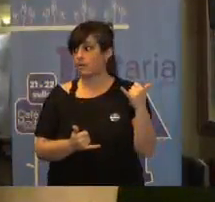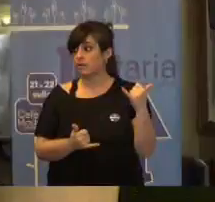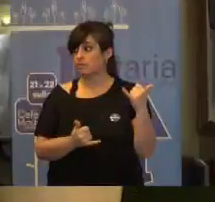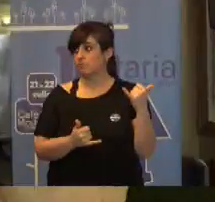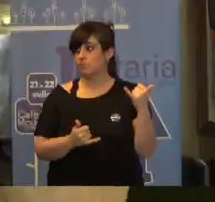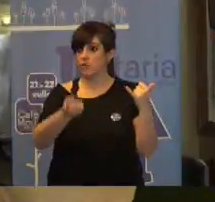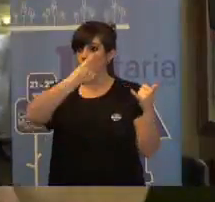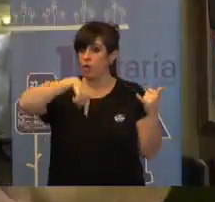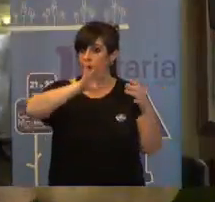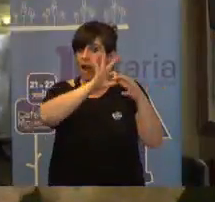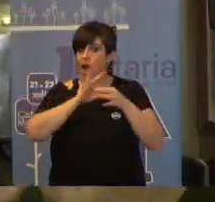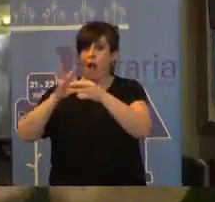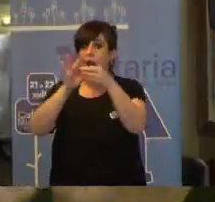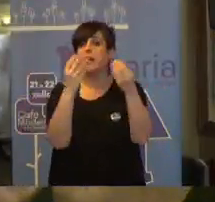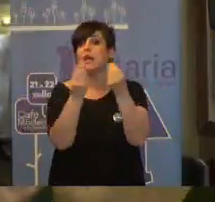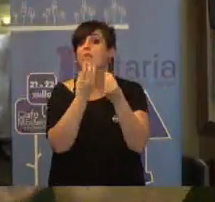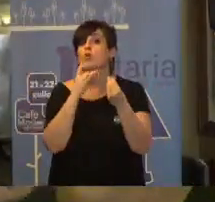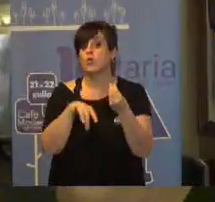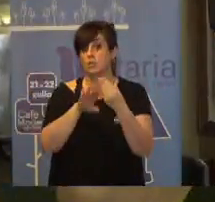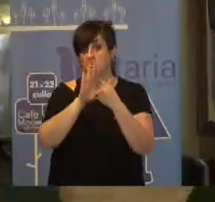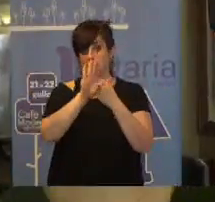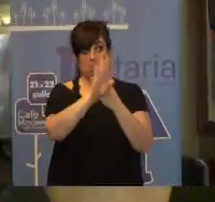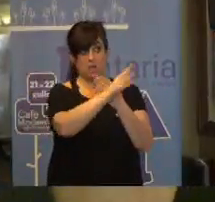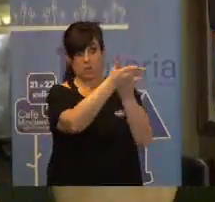ciudadanía, é dicir, a nosa alianza non é con